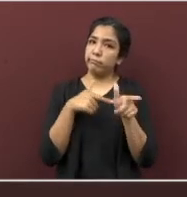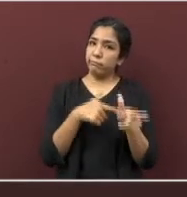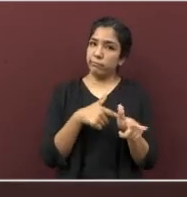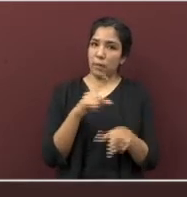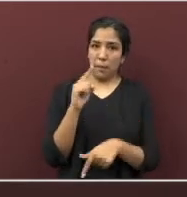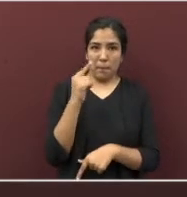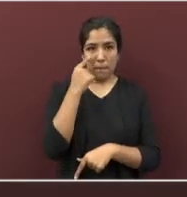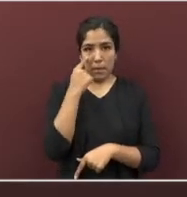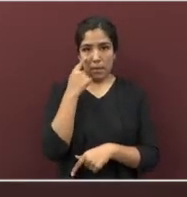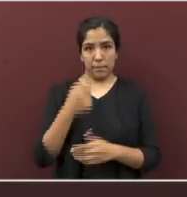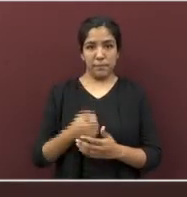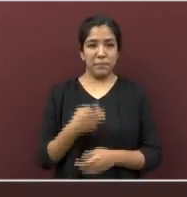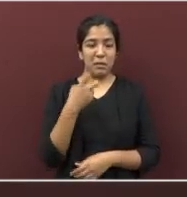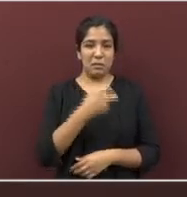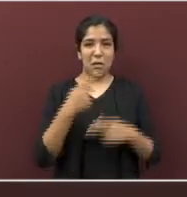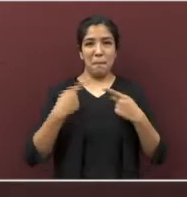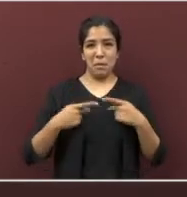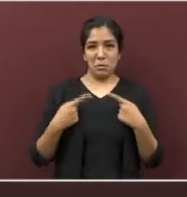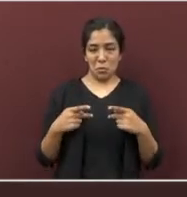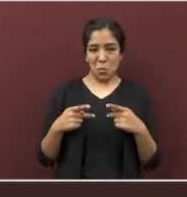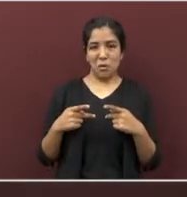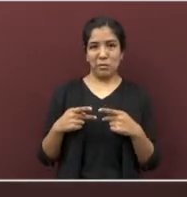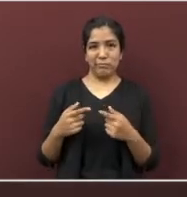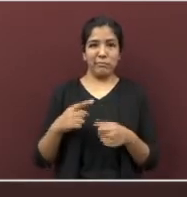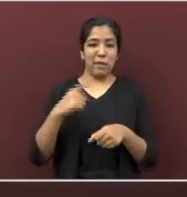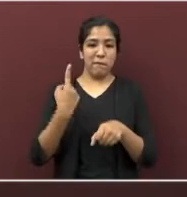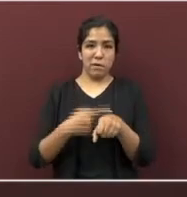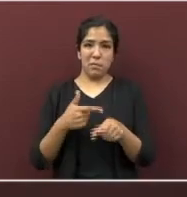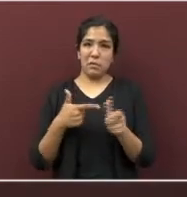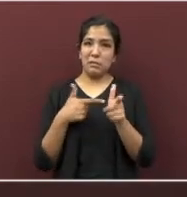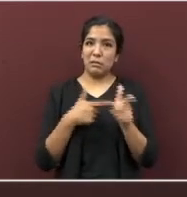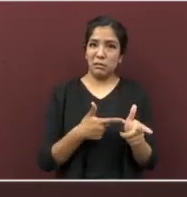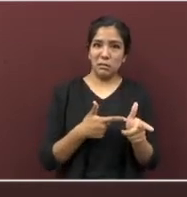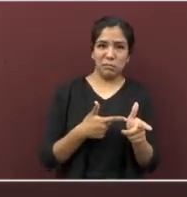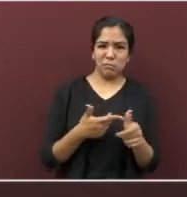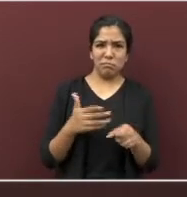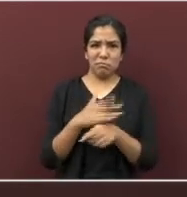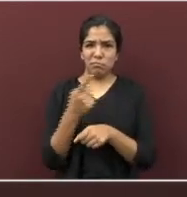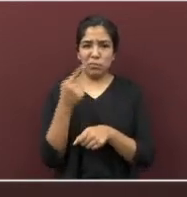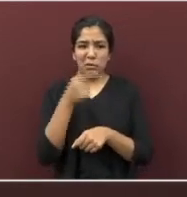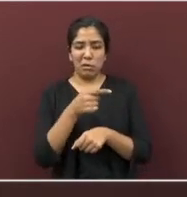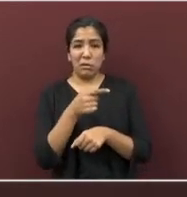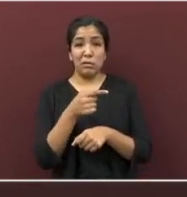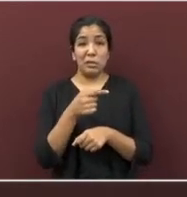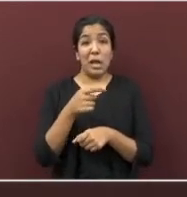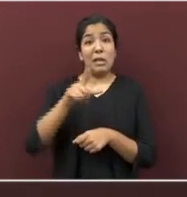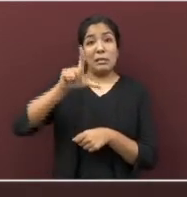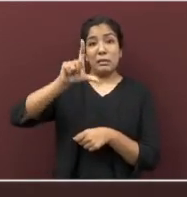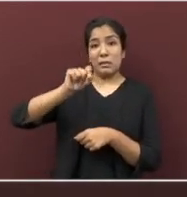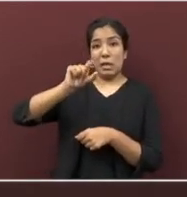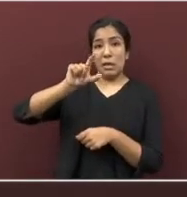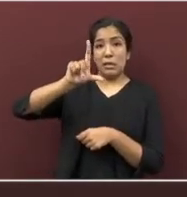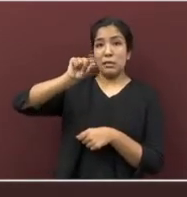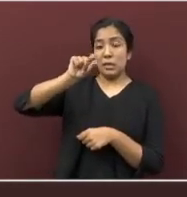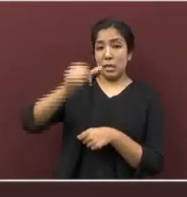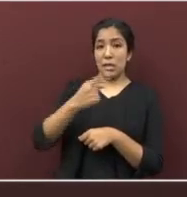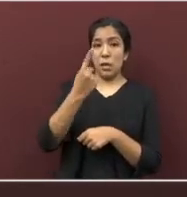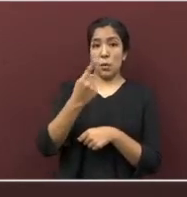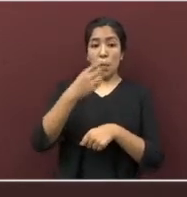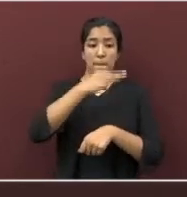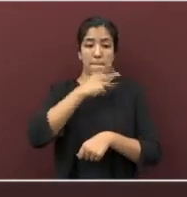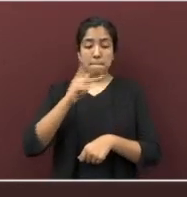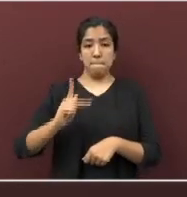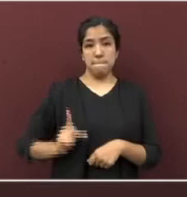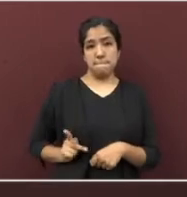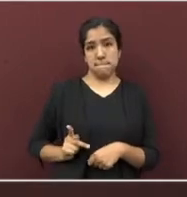estos pacientes con cuadros activos se han identificado ahora en 71 municipios es importante que lo